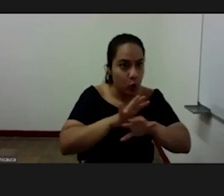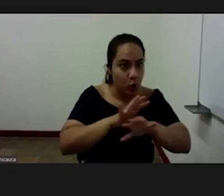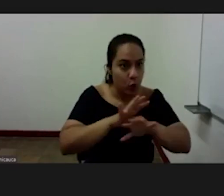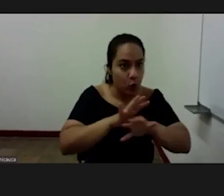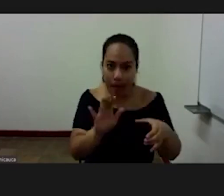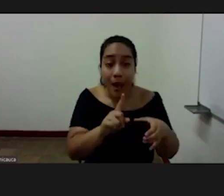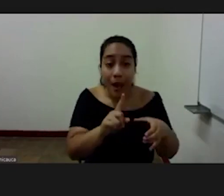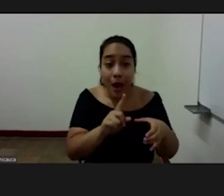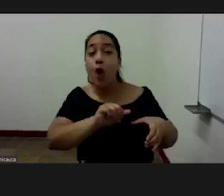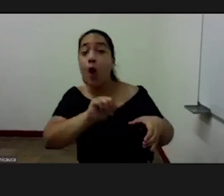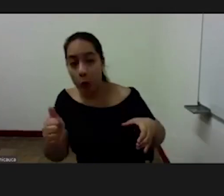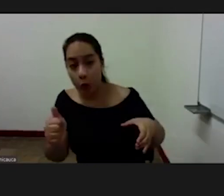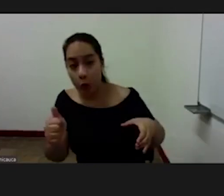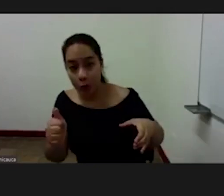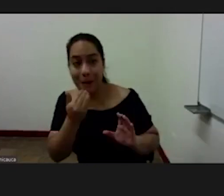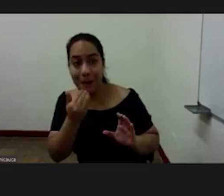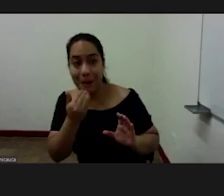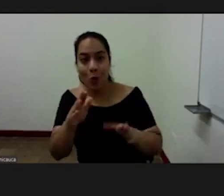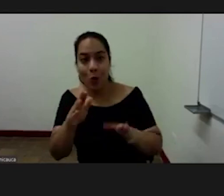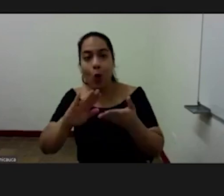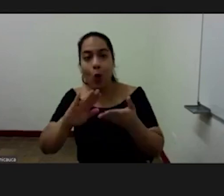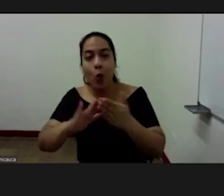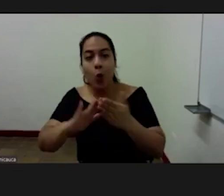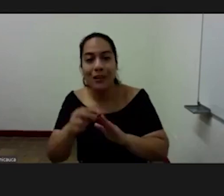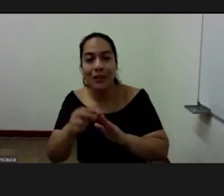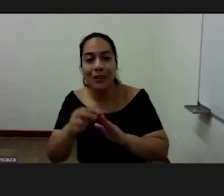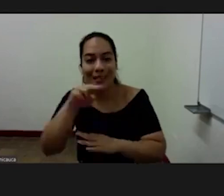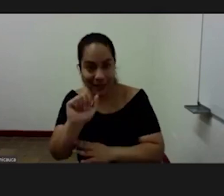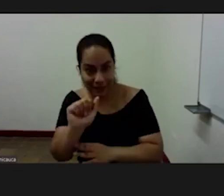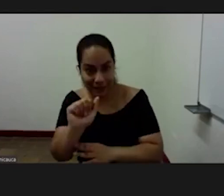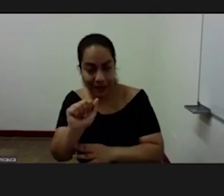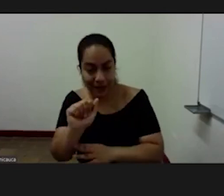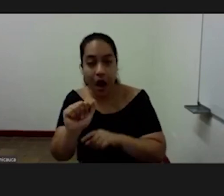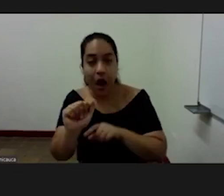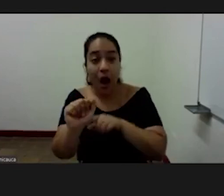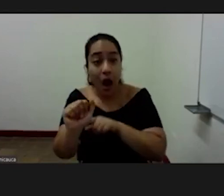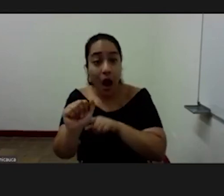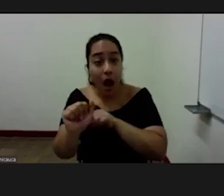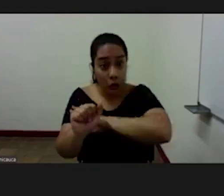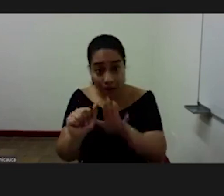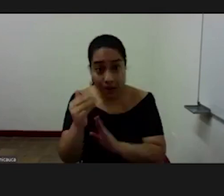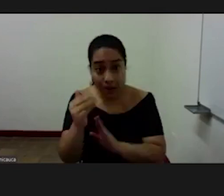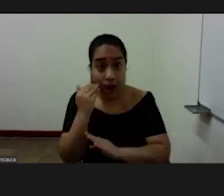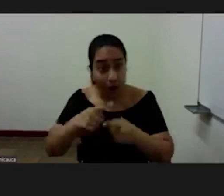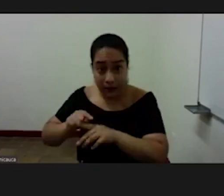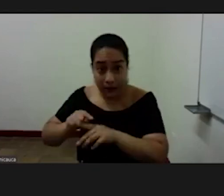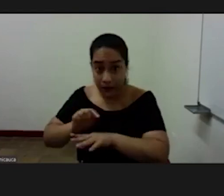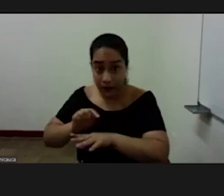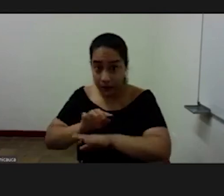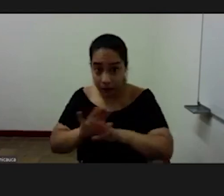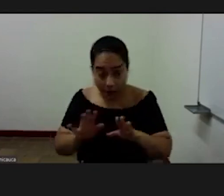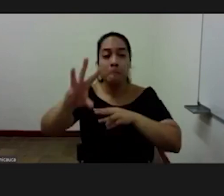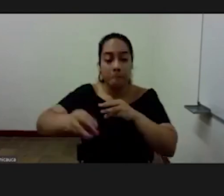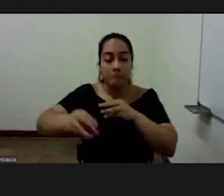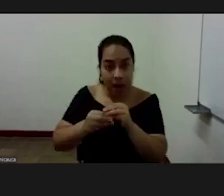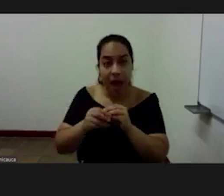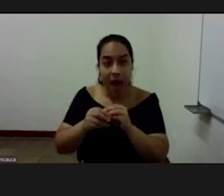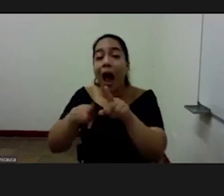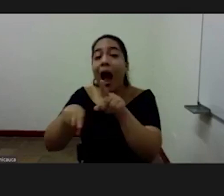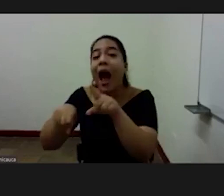tenemos el caso de la comunidad Nasa. No solamente las mujeres tejen dentro de esta comunidad, algunos